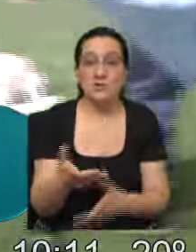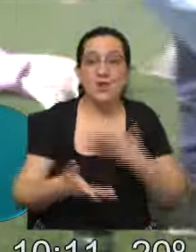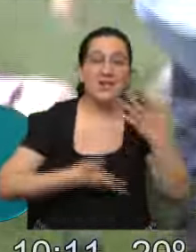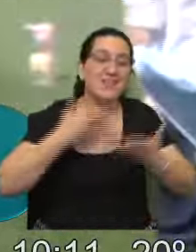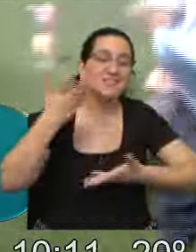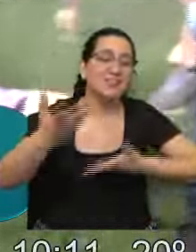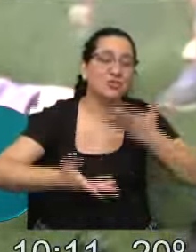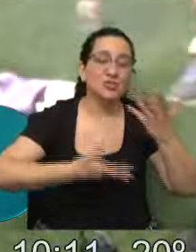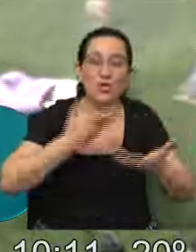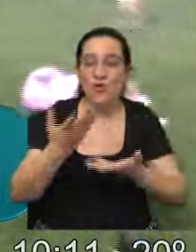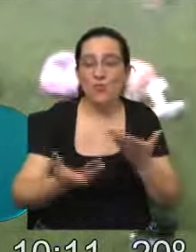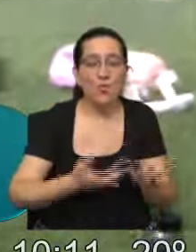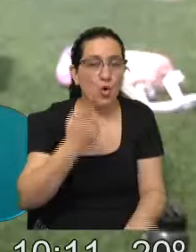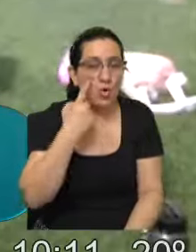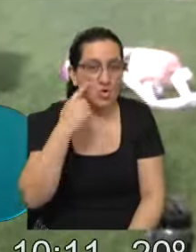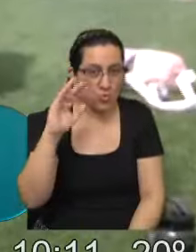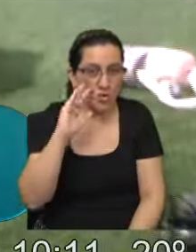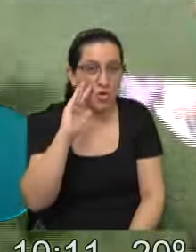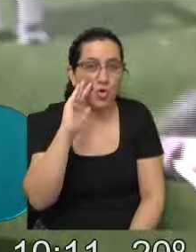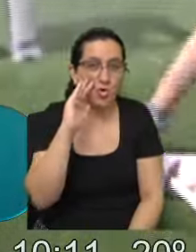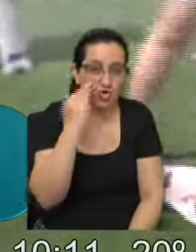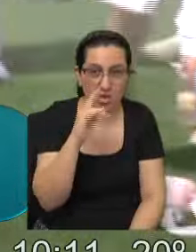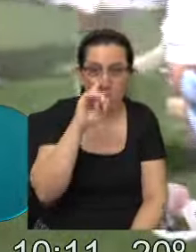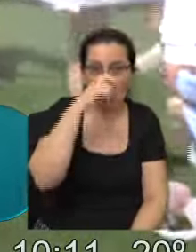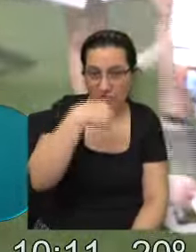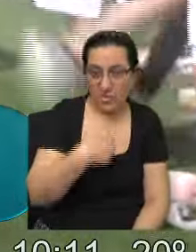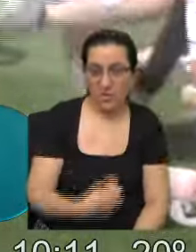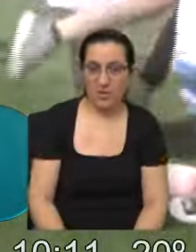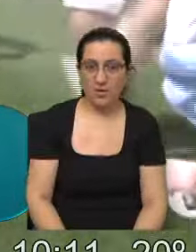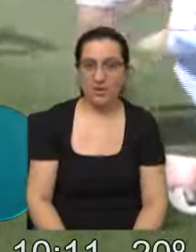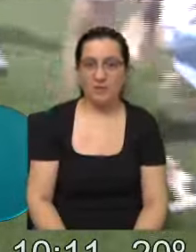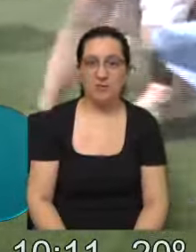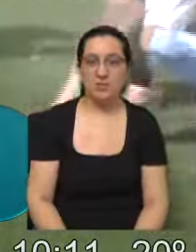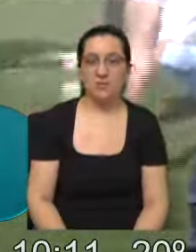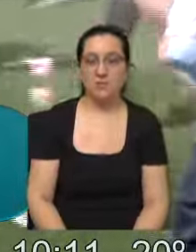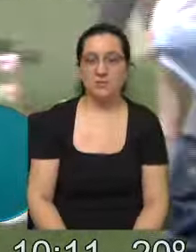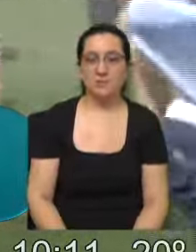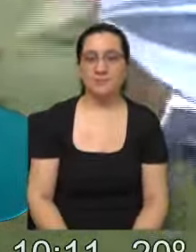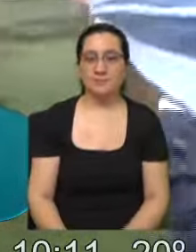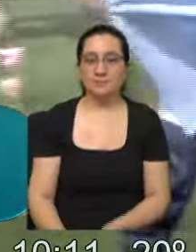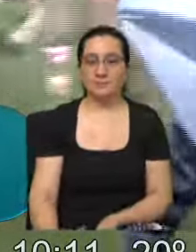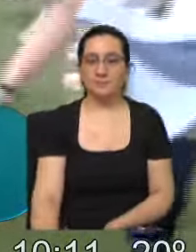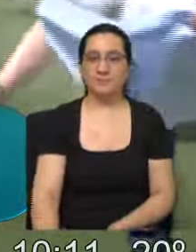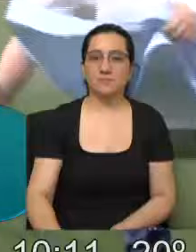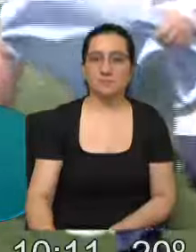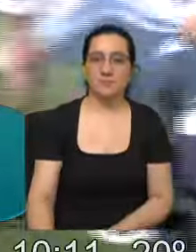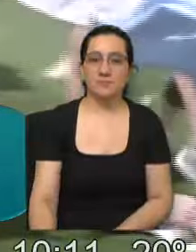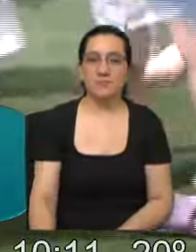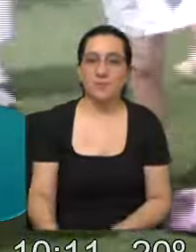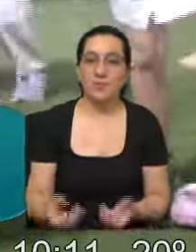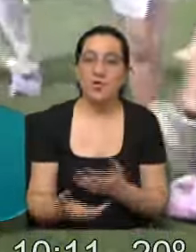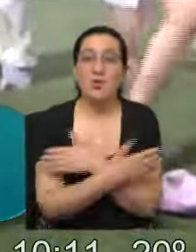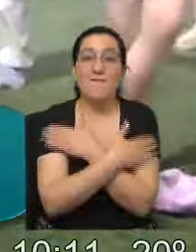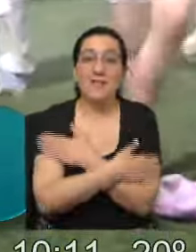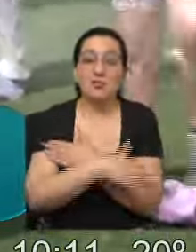canción que nace casi con nosotros no vos lo sentís así también bueno un abrazo a